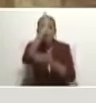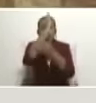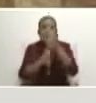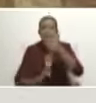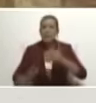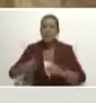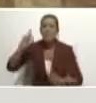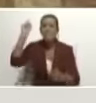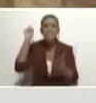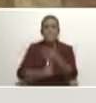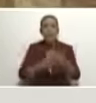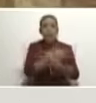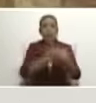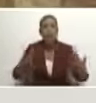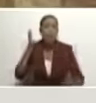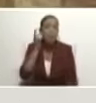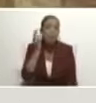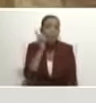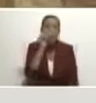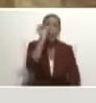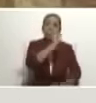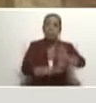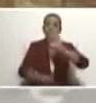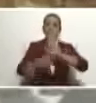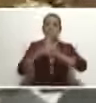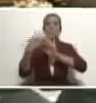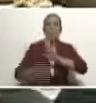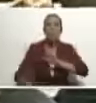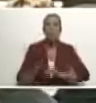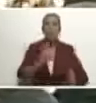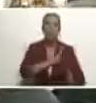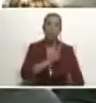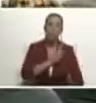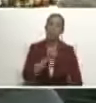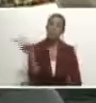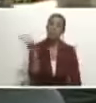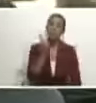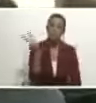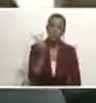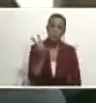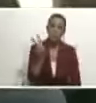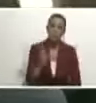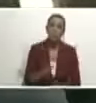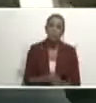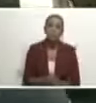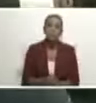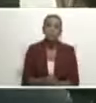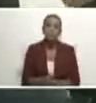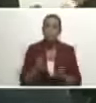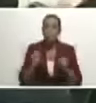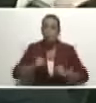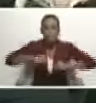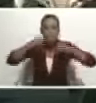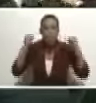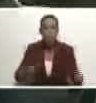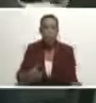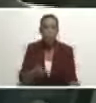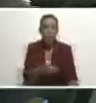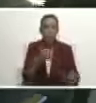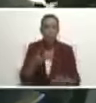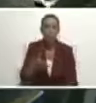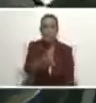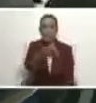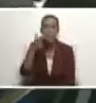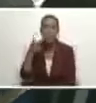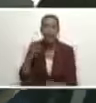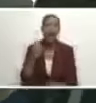miles hombres y mujeres a defender el suelo nacional, con mosquetes, con